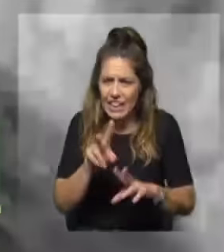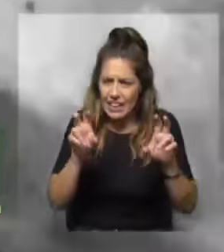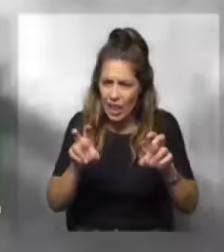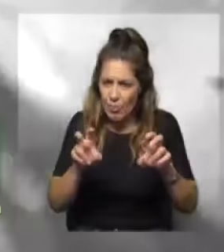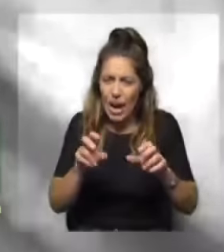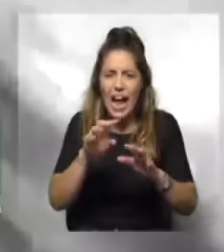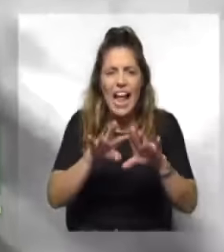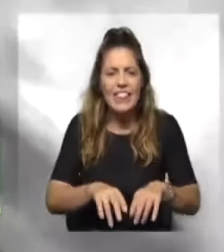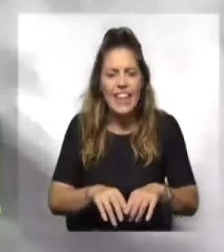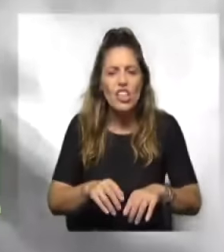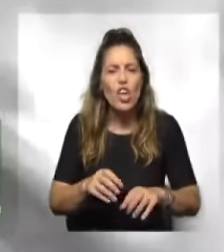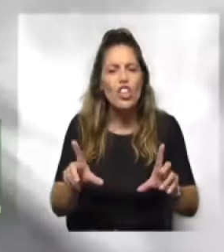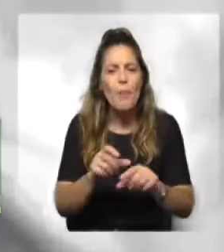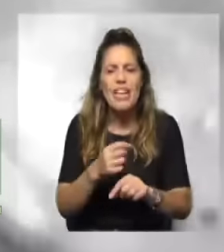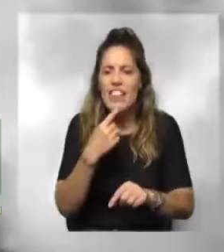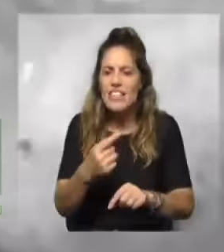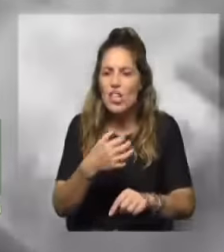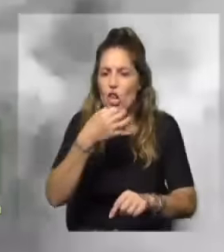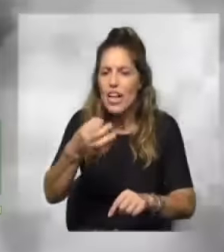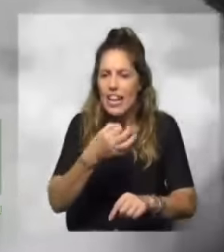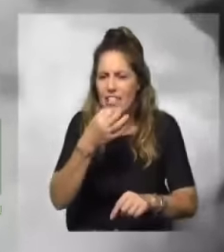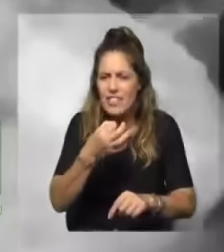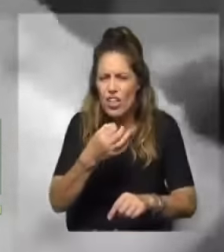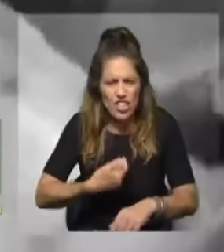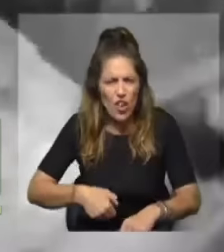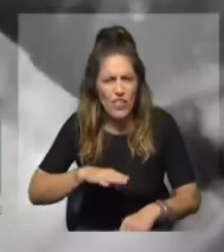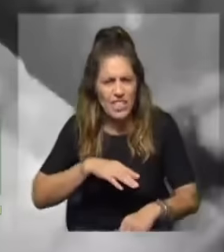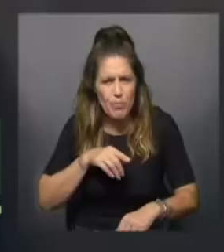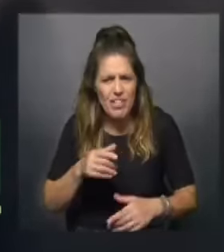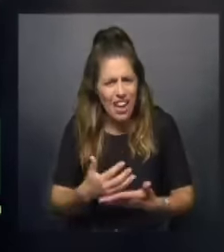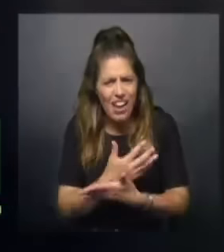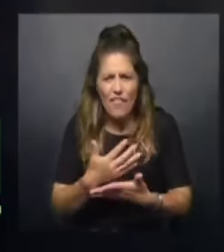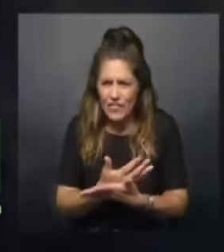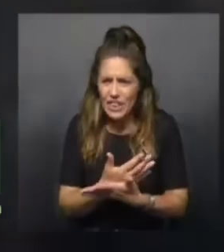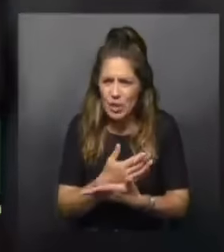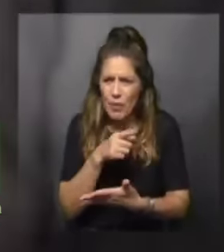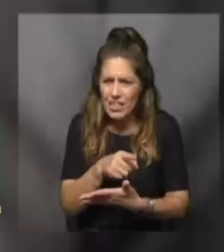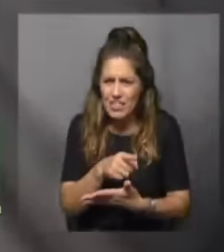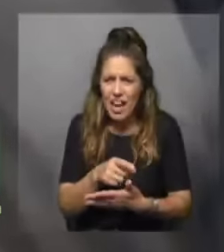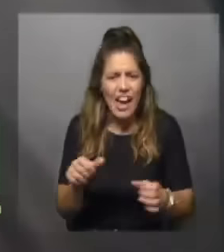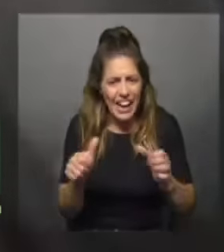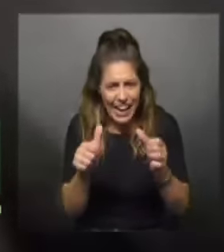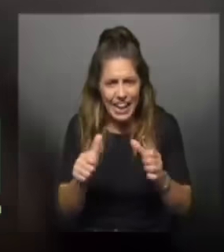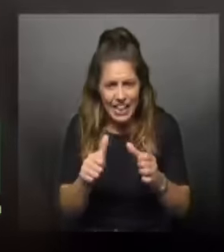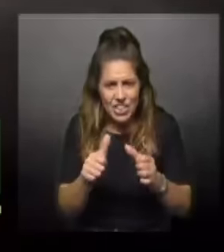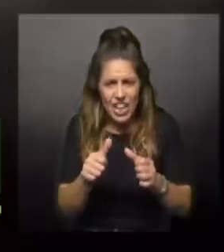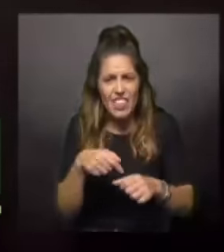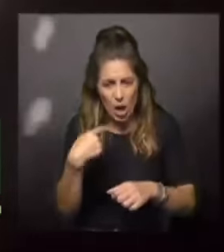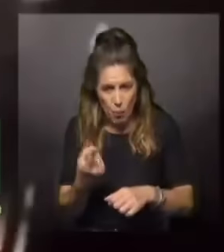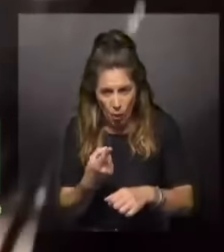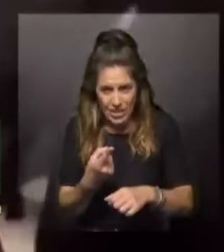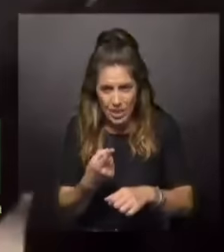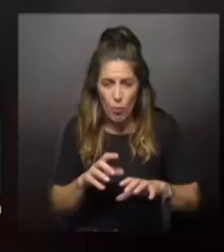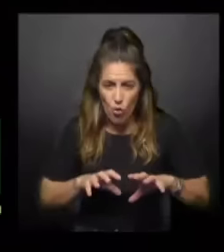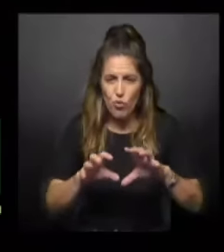oficial culmina diciendo que las declaraciones cínicas y ofensivas a las víctimas del incidente realizadas horas después por un alto